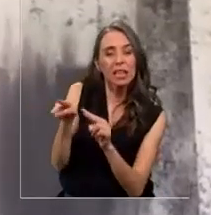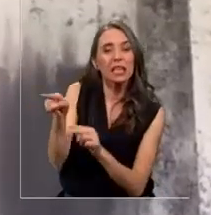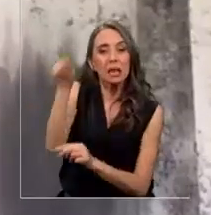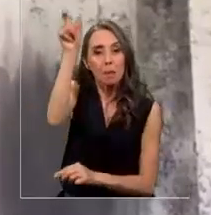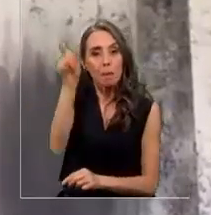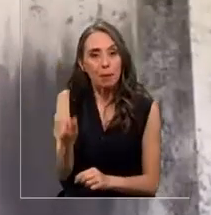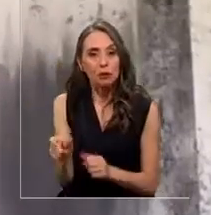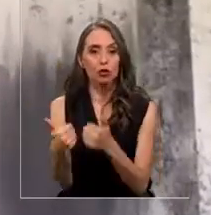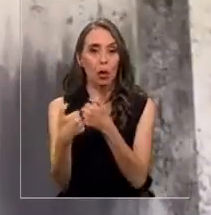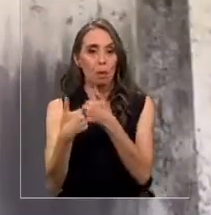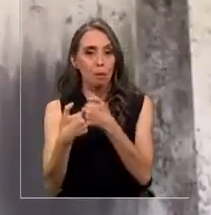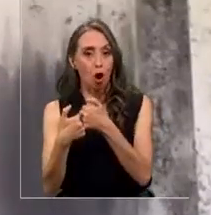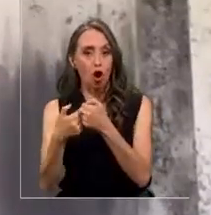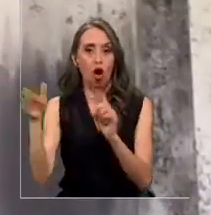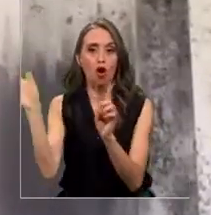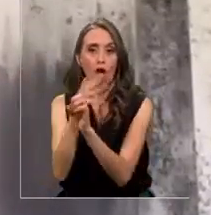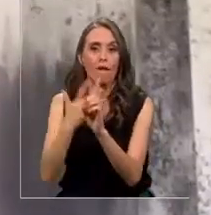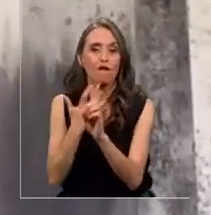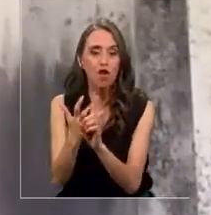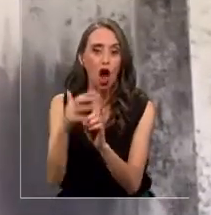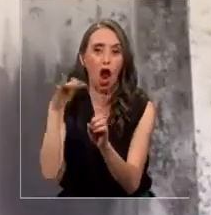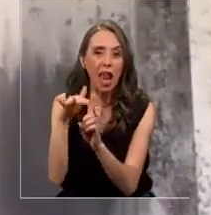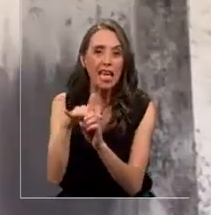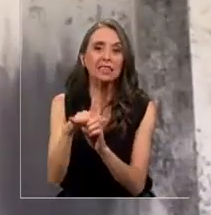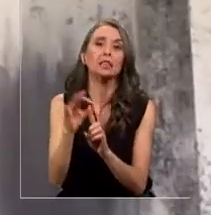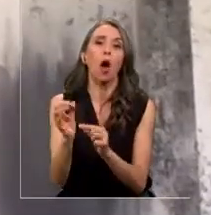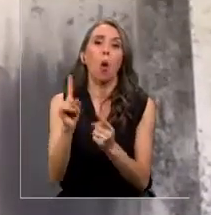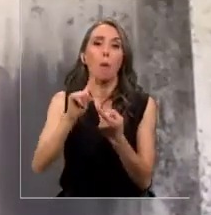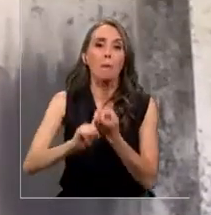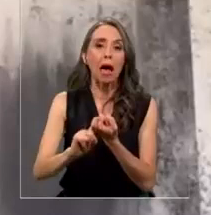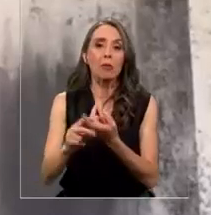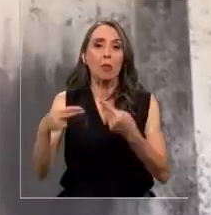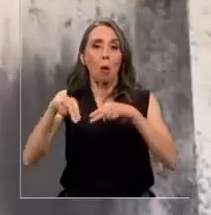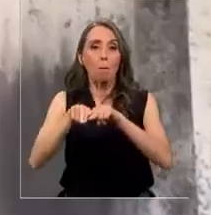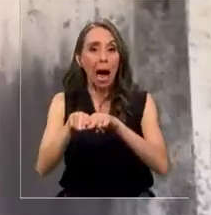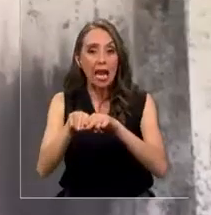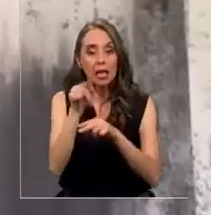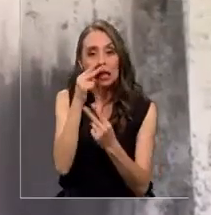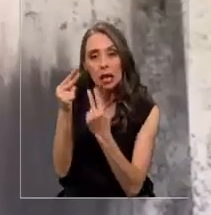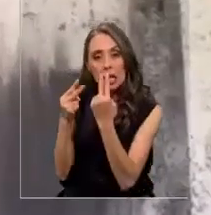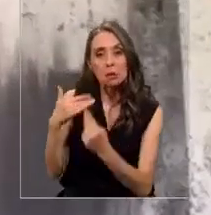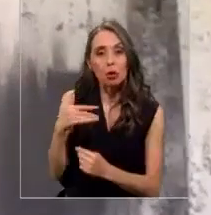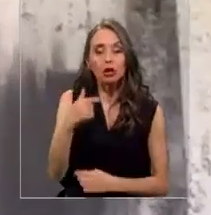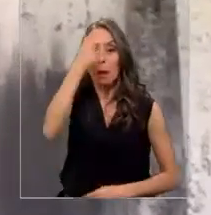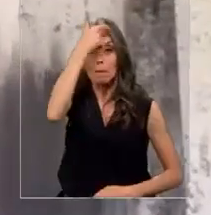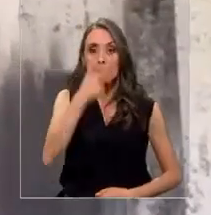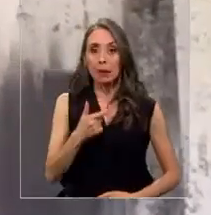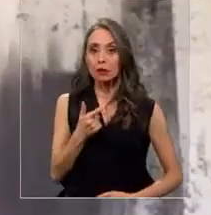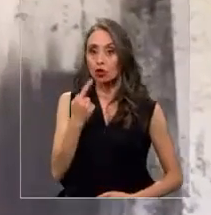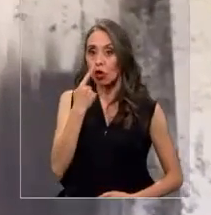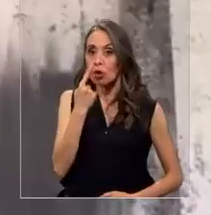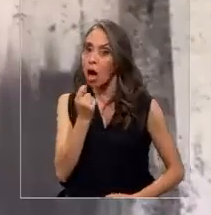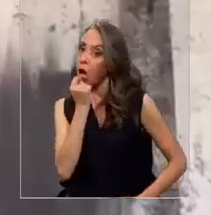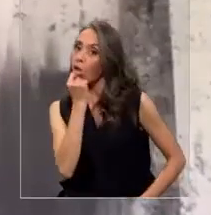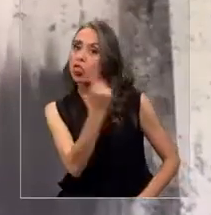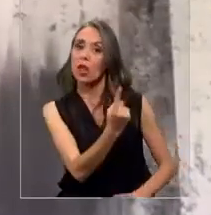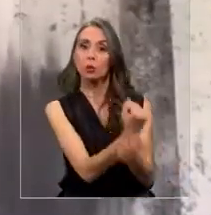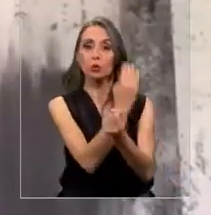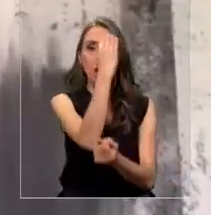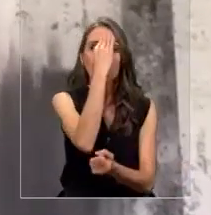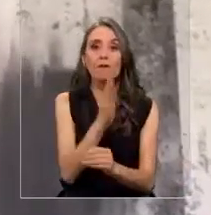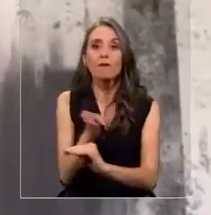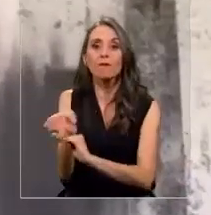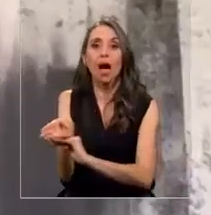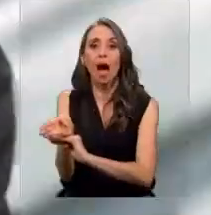violencia en el pololeo, en la relación de pareja o en el matrimonio, es muy importante que esa persona lo denuncie en Carabineros, en la Policía